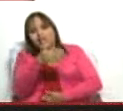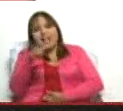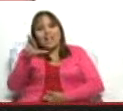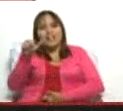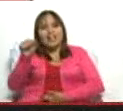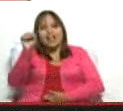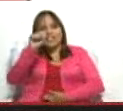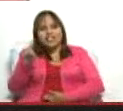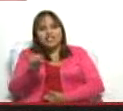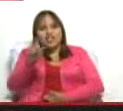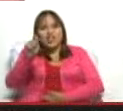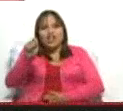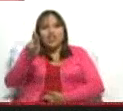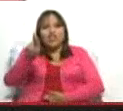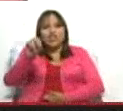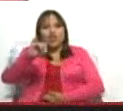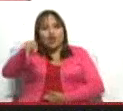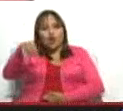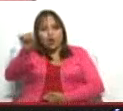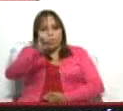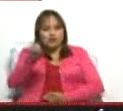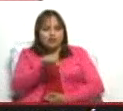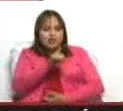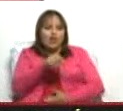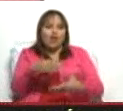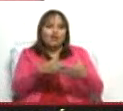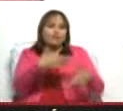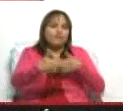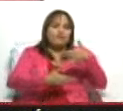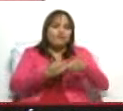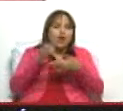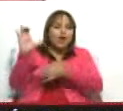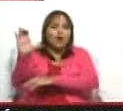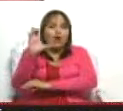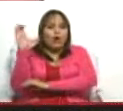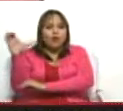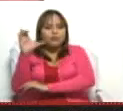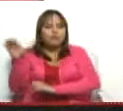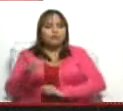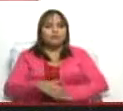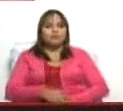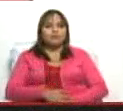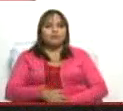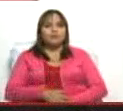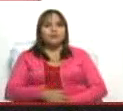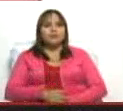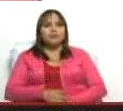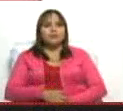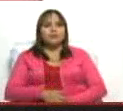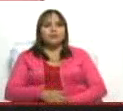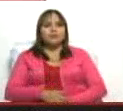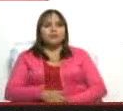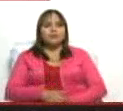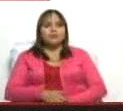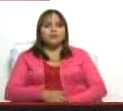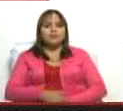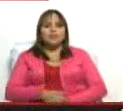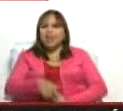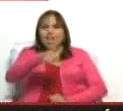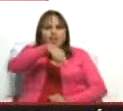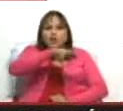Raspacanilla lo llaman, Rastrojos, Raspacanilla, Ellos no se acuerdan de las metidas de